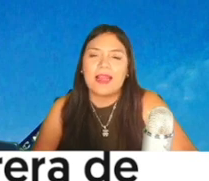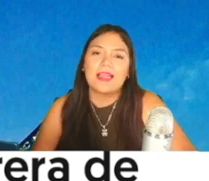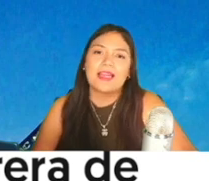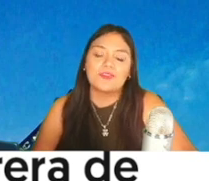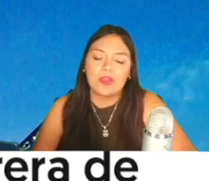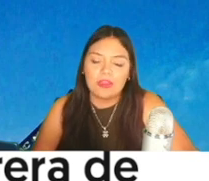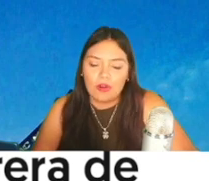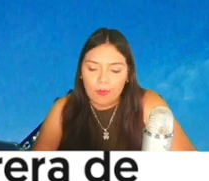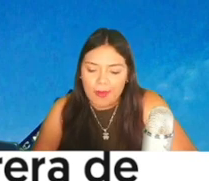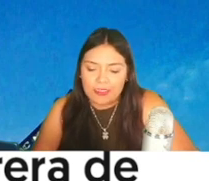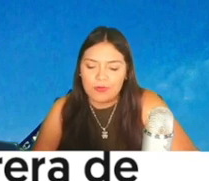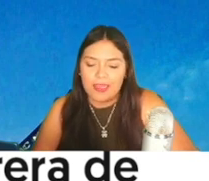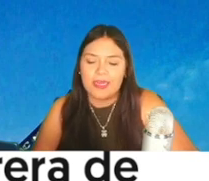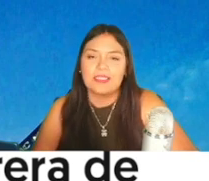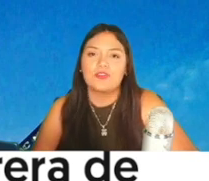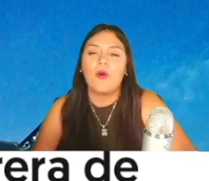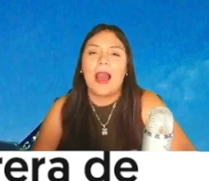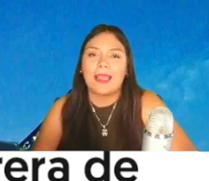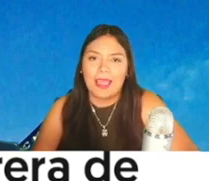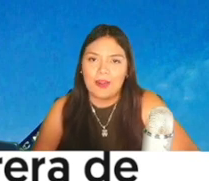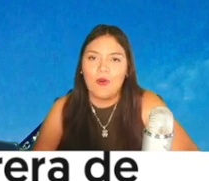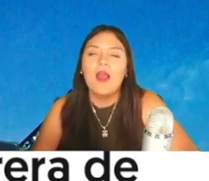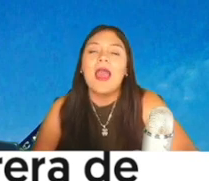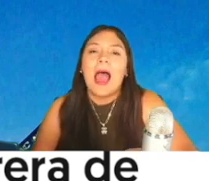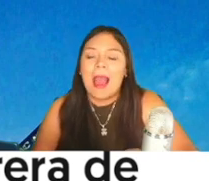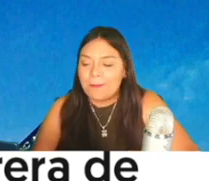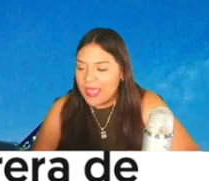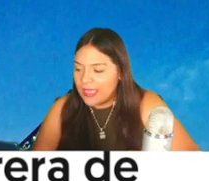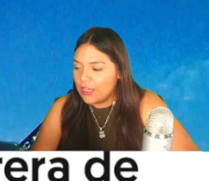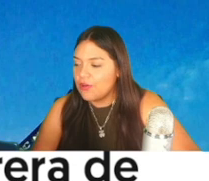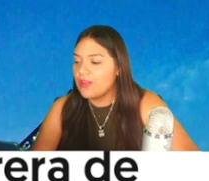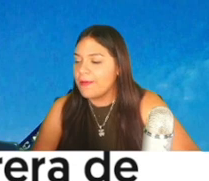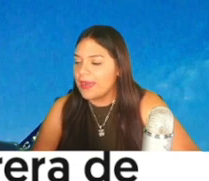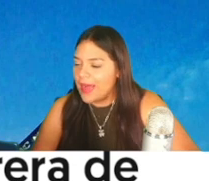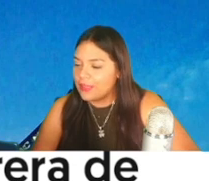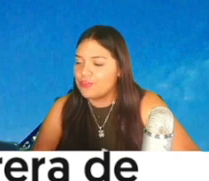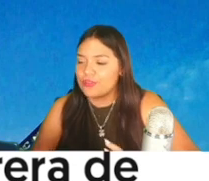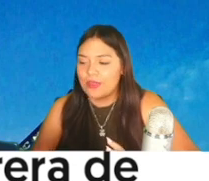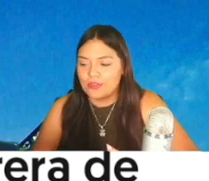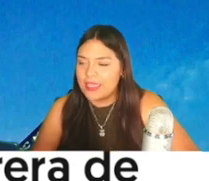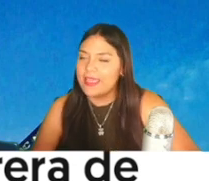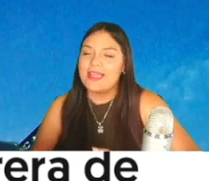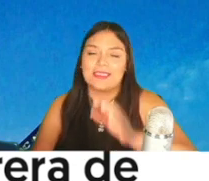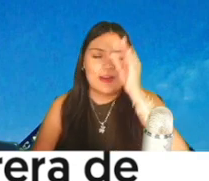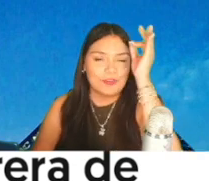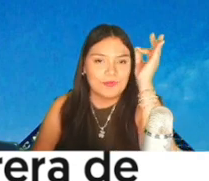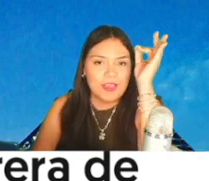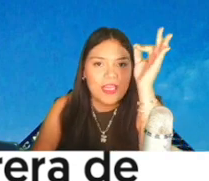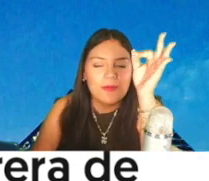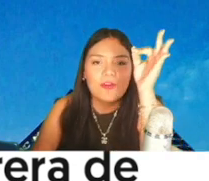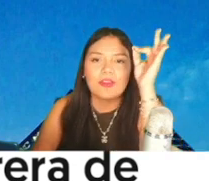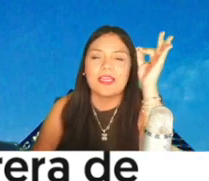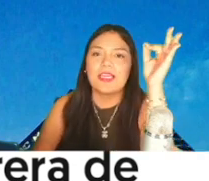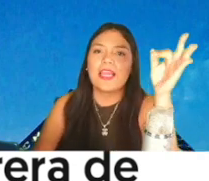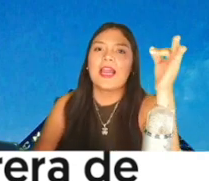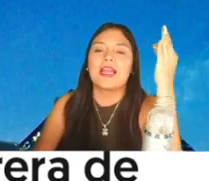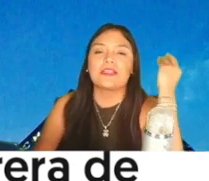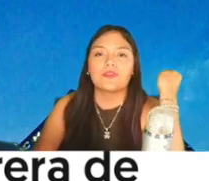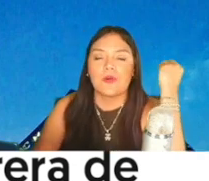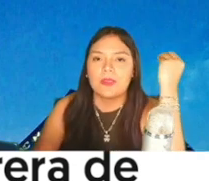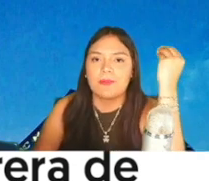el ingreso de tropas, un ejército ajeno a México. De verdad, yo se los dije, se los firmo donde